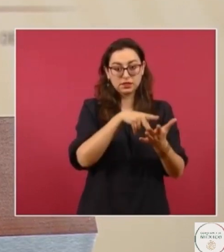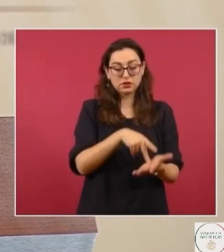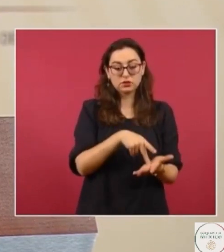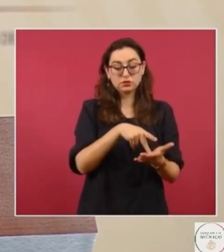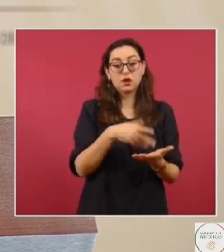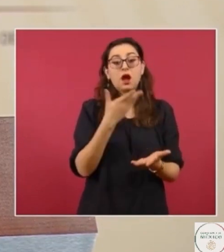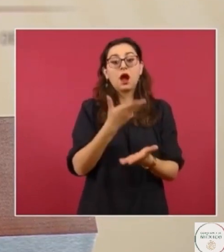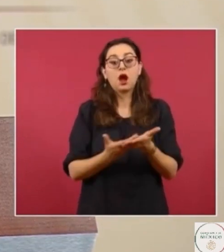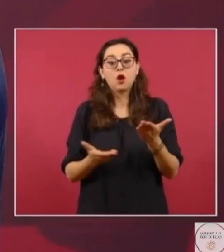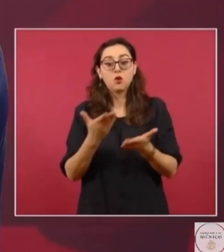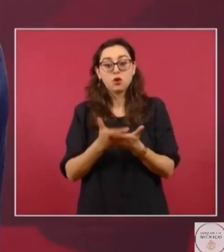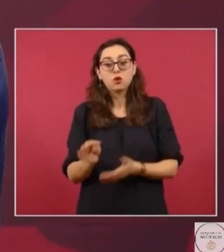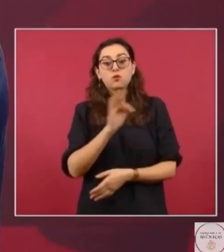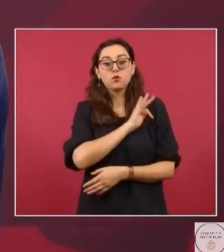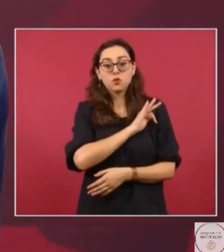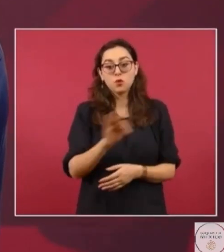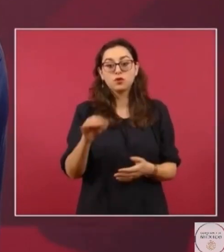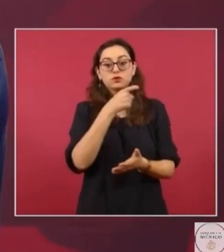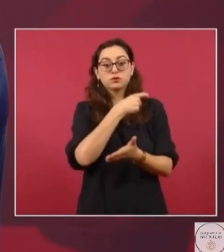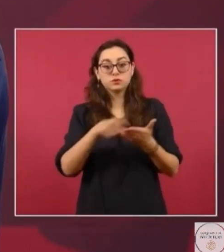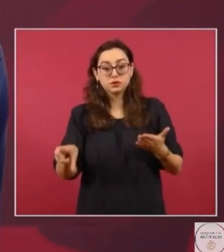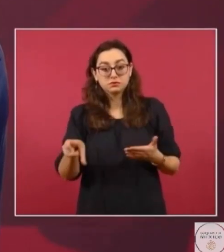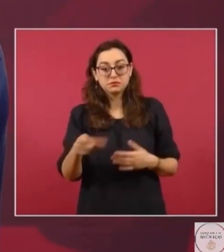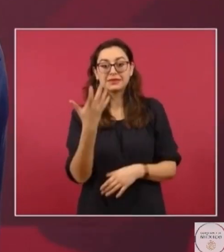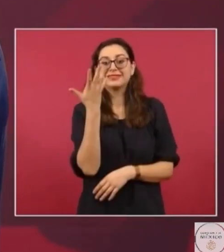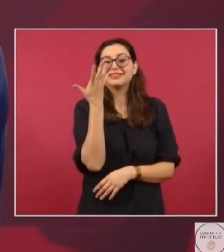Y ahora alcanza para 10 kilos